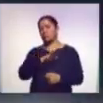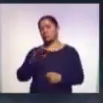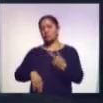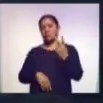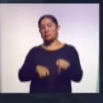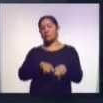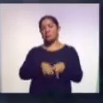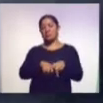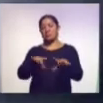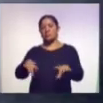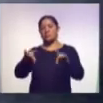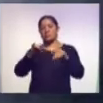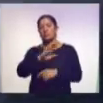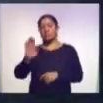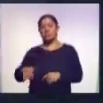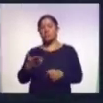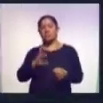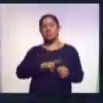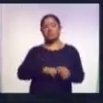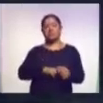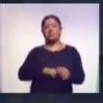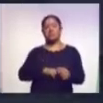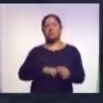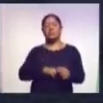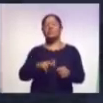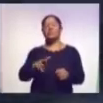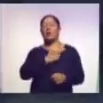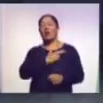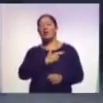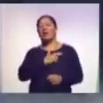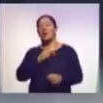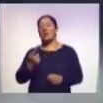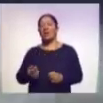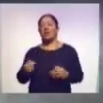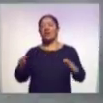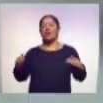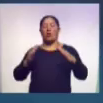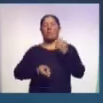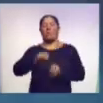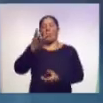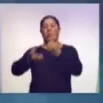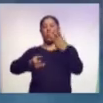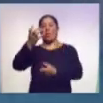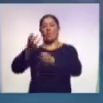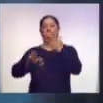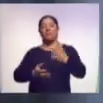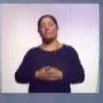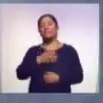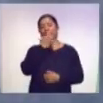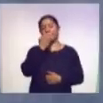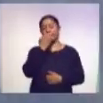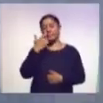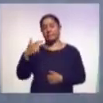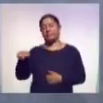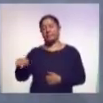hermanos australianos que murieron en el hospital como resultado de las heridas sufridas en la erupción. La Escuela de Gramática Knox